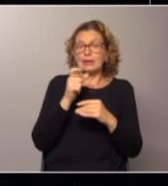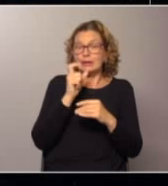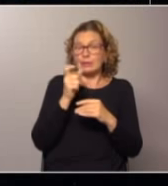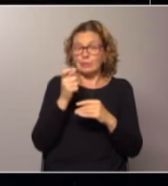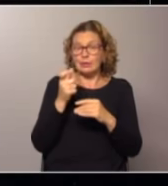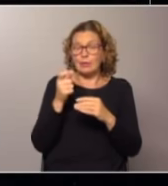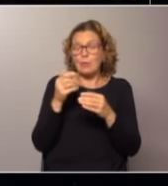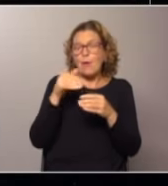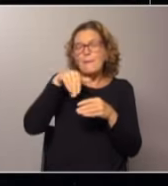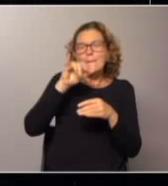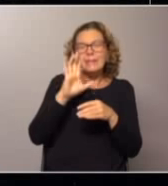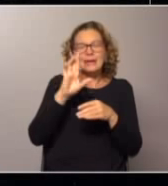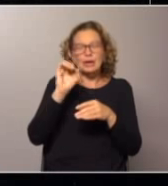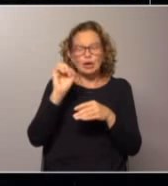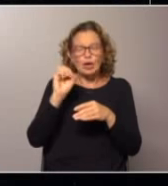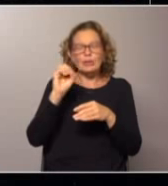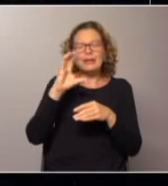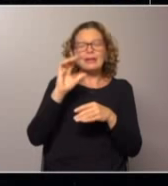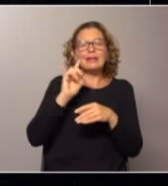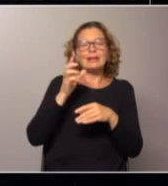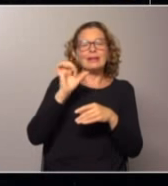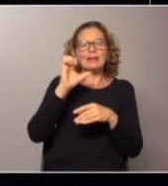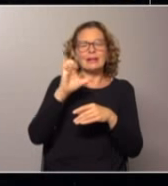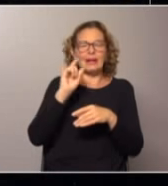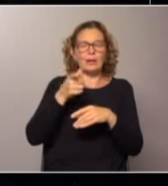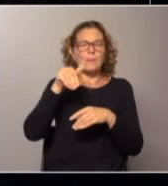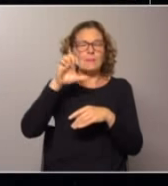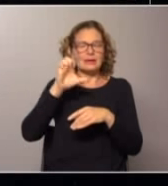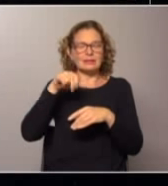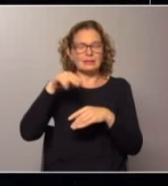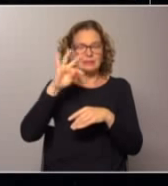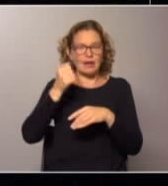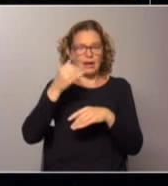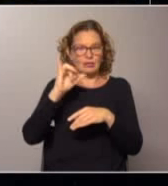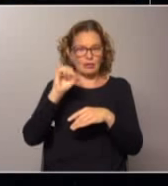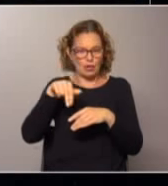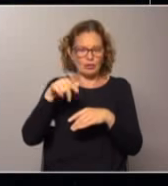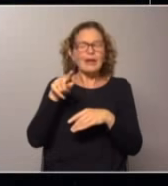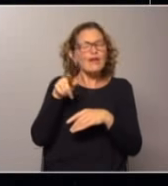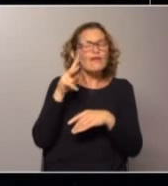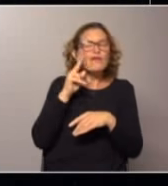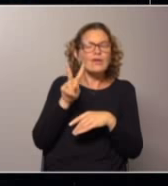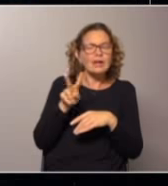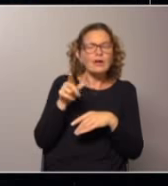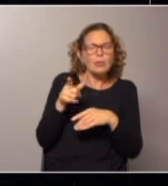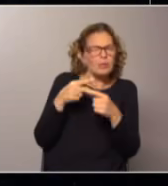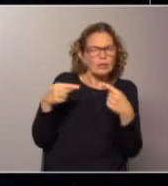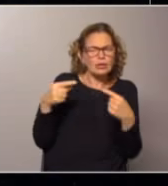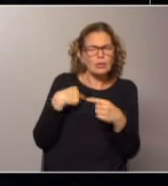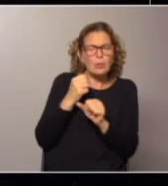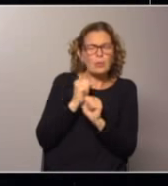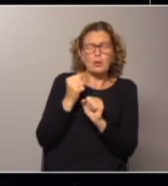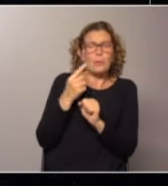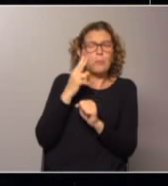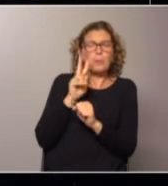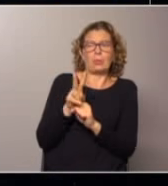organización a la microsegmentación está esta cuestión de que él ve cosas que yo no sé es que ve y no puedo ayudar a mostrarle que no es